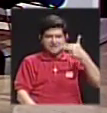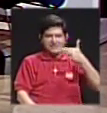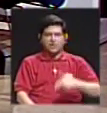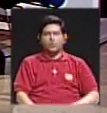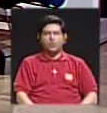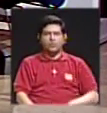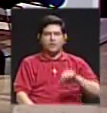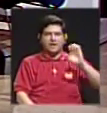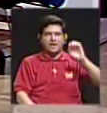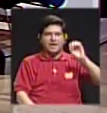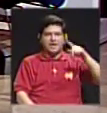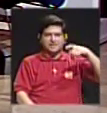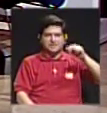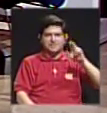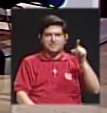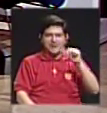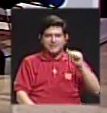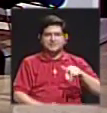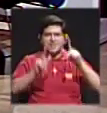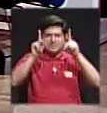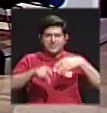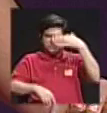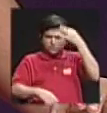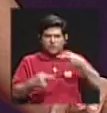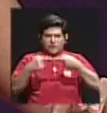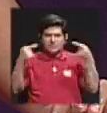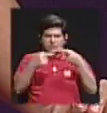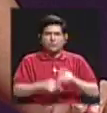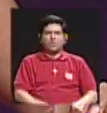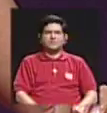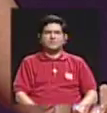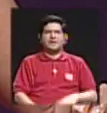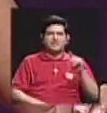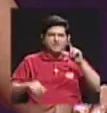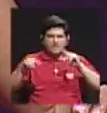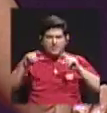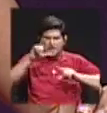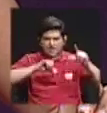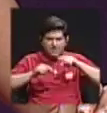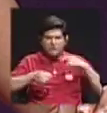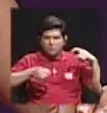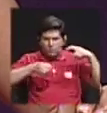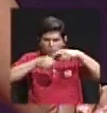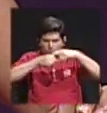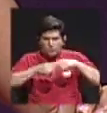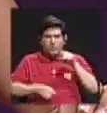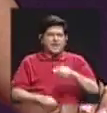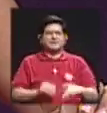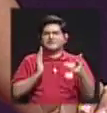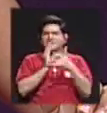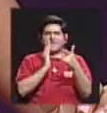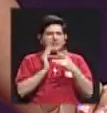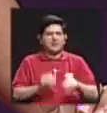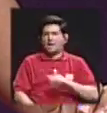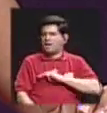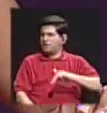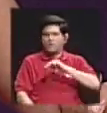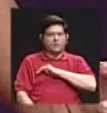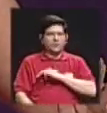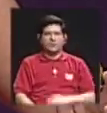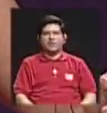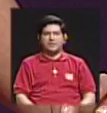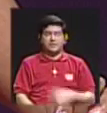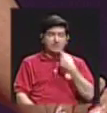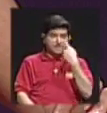de Esparza dice que los creyentes están en contra del in vitro, ya que es una técnica inmoral.